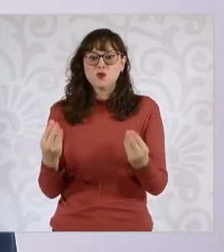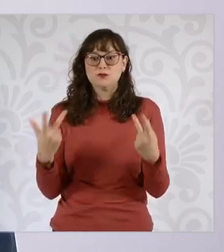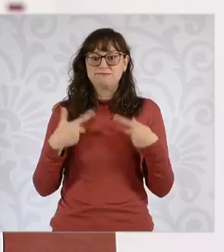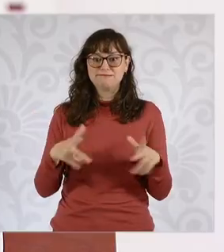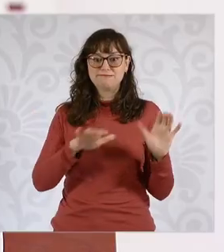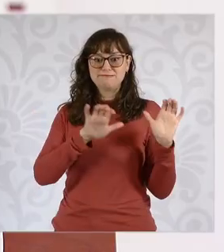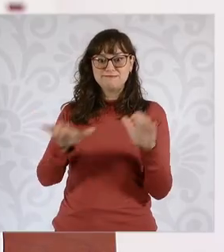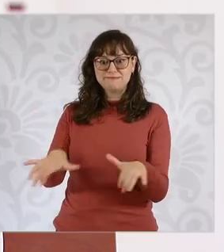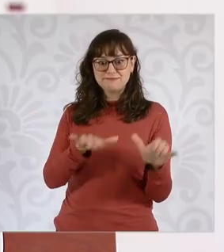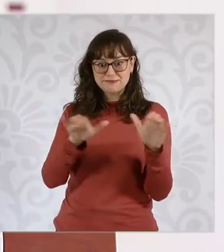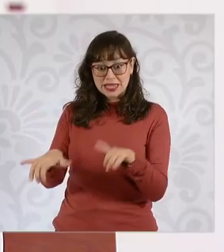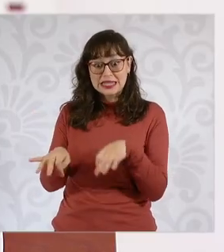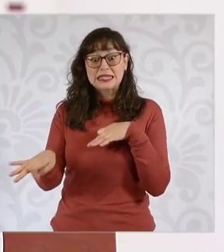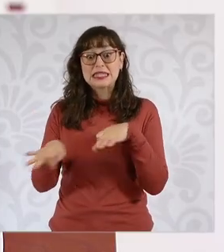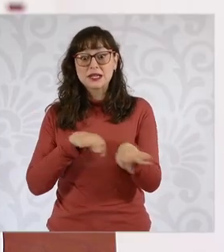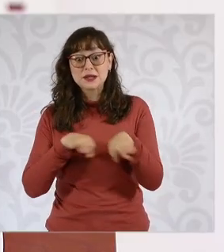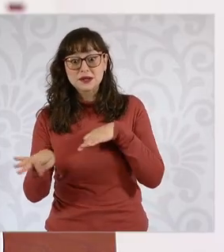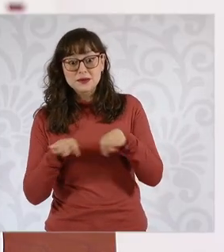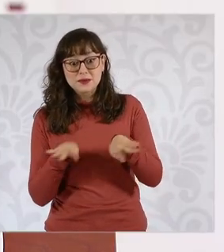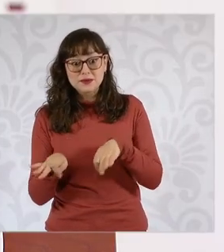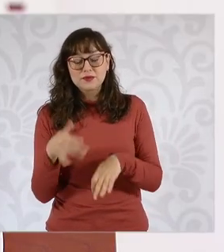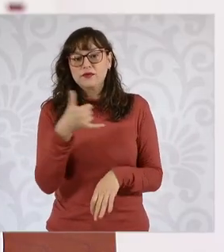Infonavit tiene